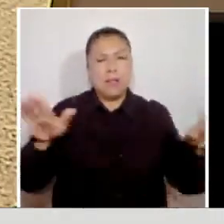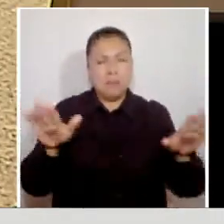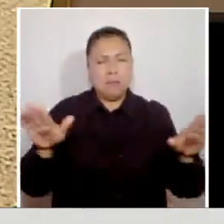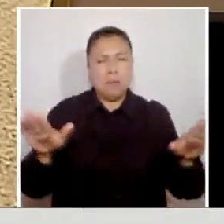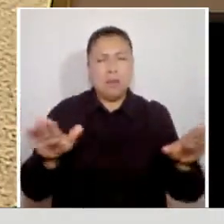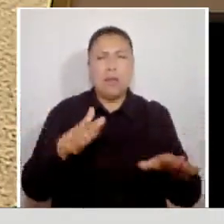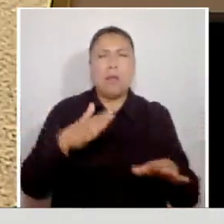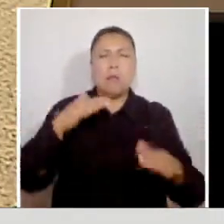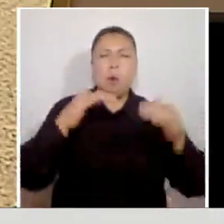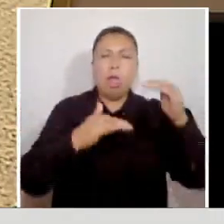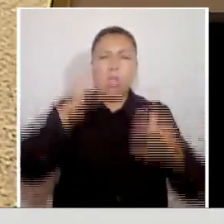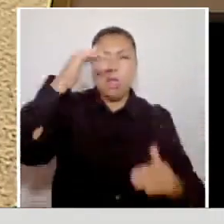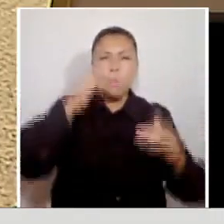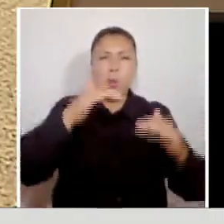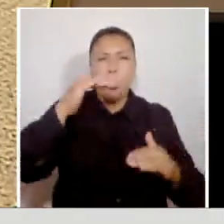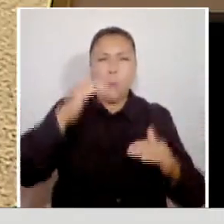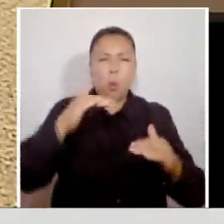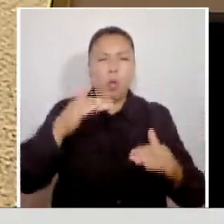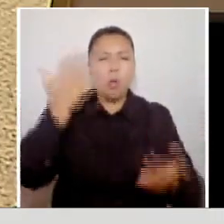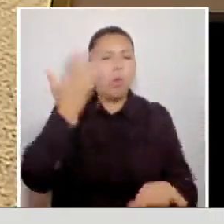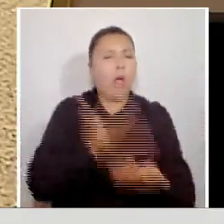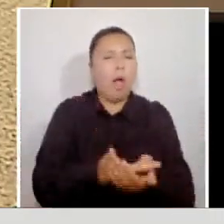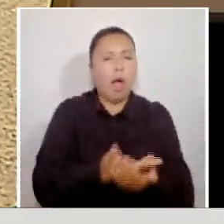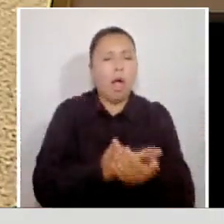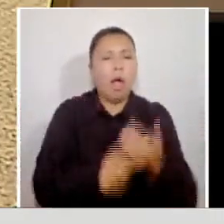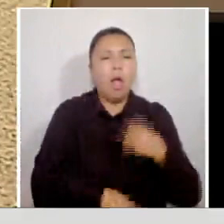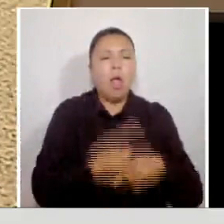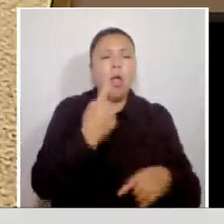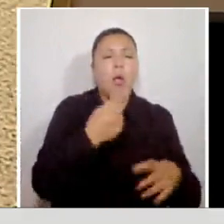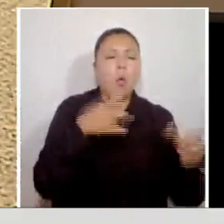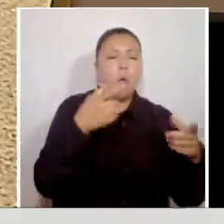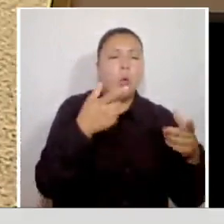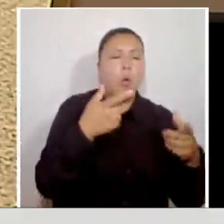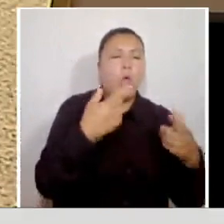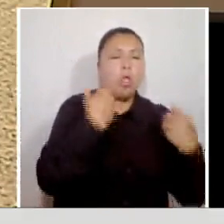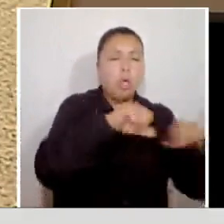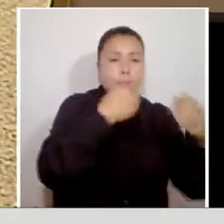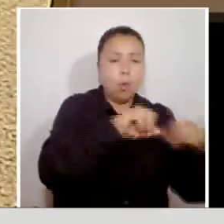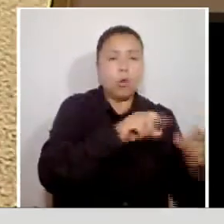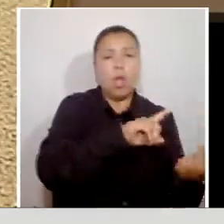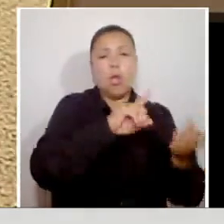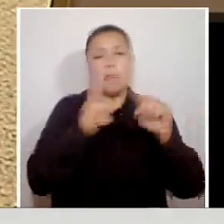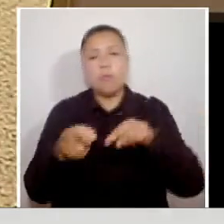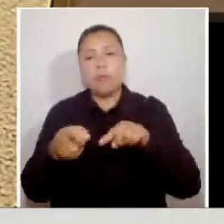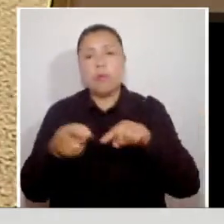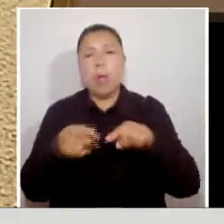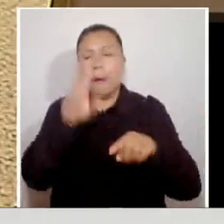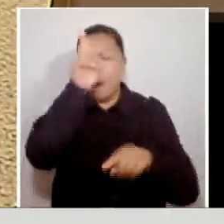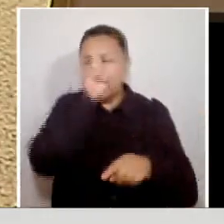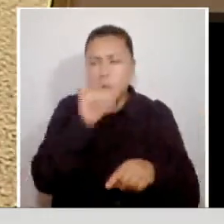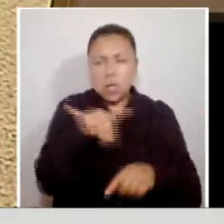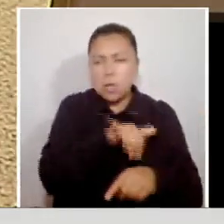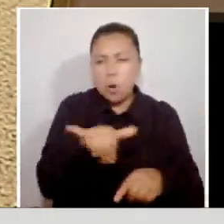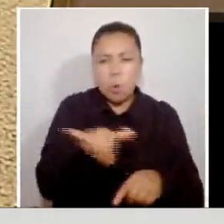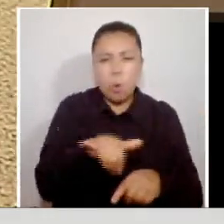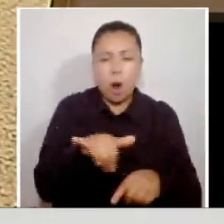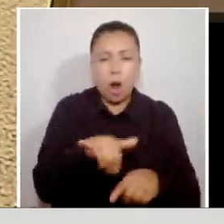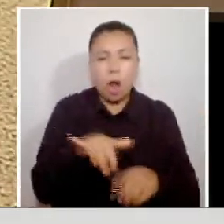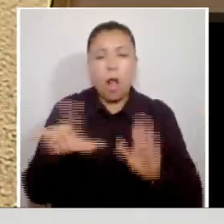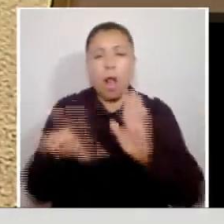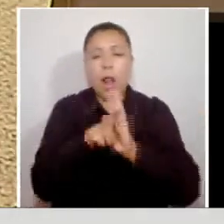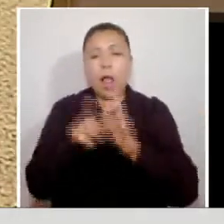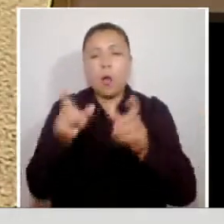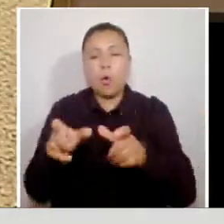desigualdad en donde Existen un un tipo se le llama deporte y el otro que es similar Y si está bajo la ley de control de